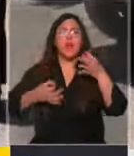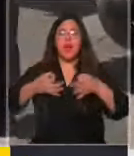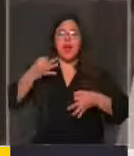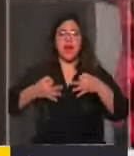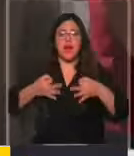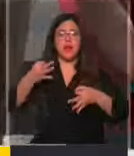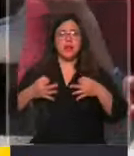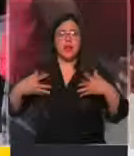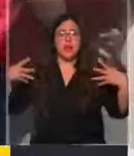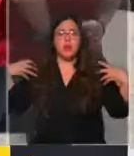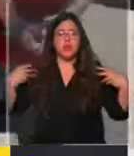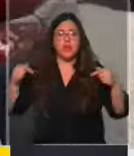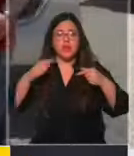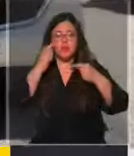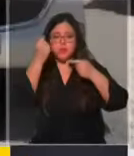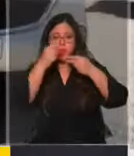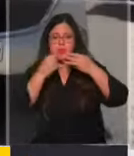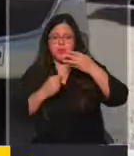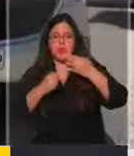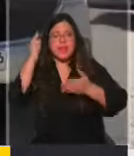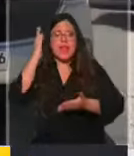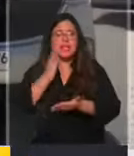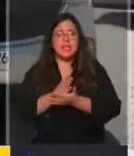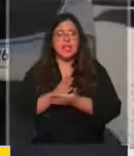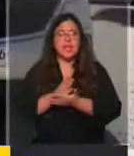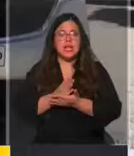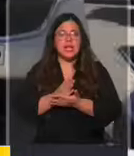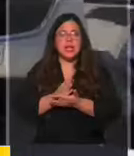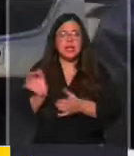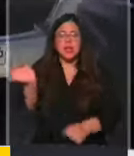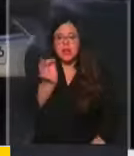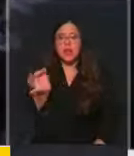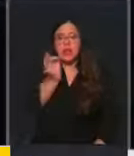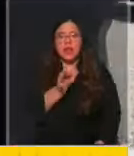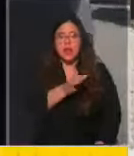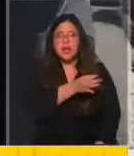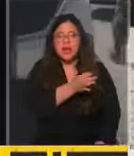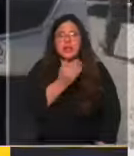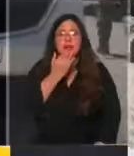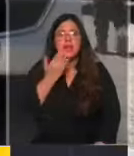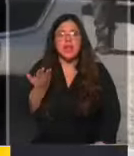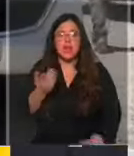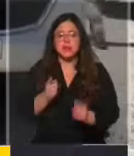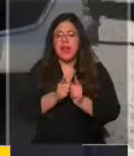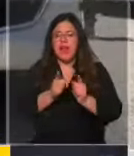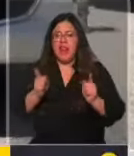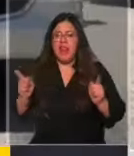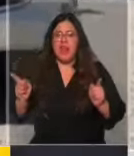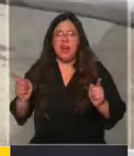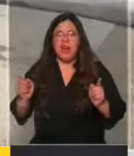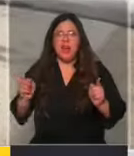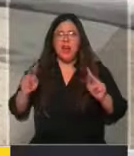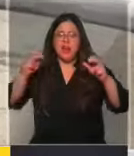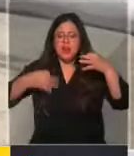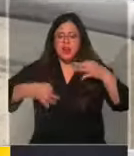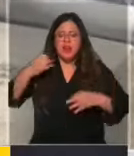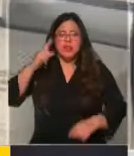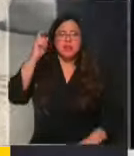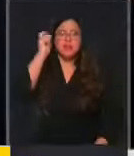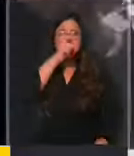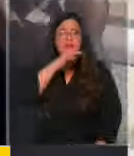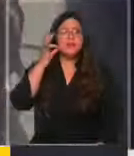estas medidas cautelares de decretarlas, dio declaraciones señalando de que fue, además de extensa, una audiencia complicadísima.